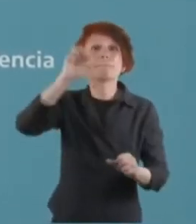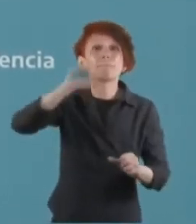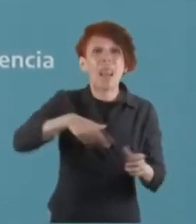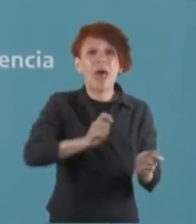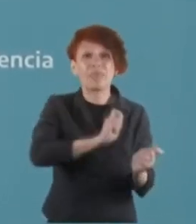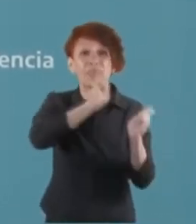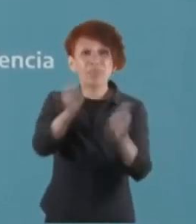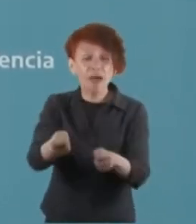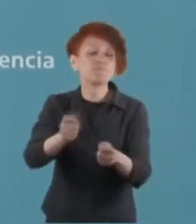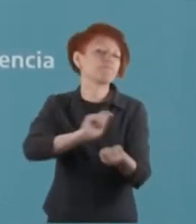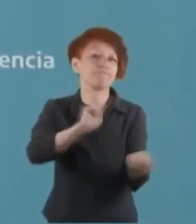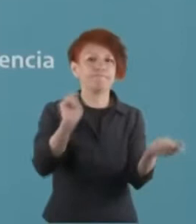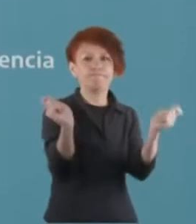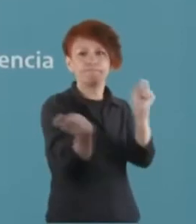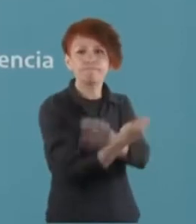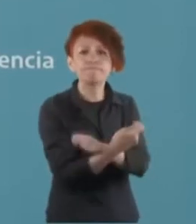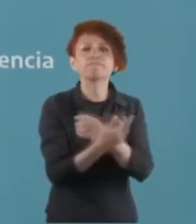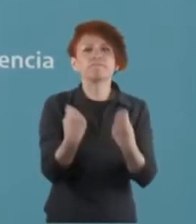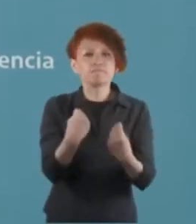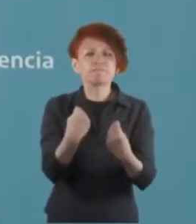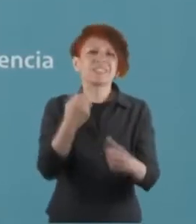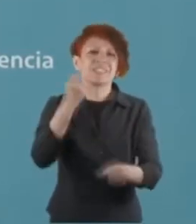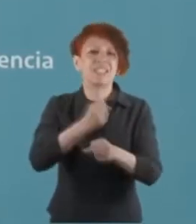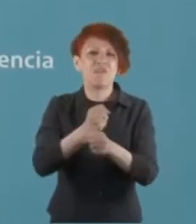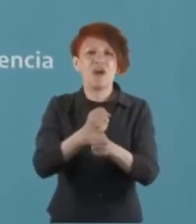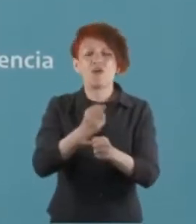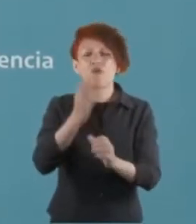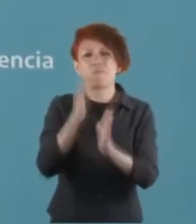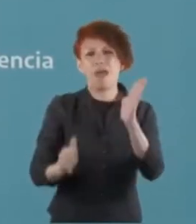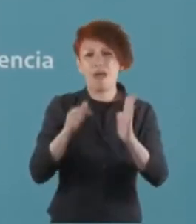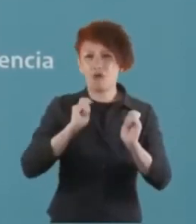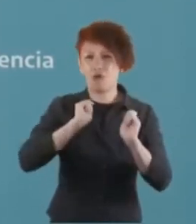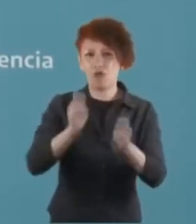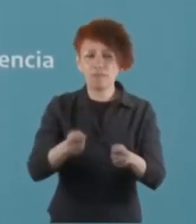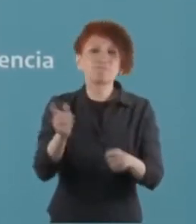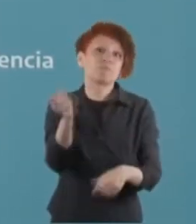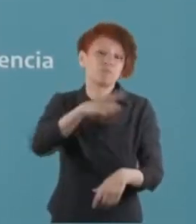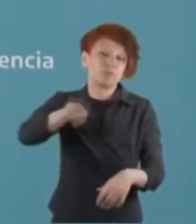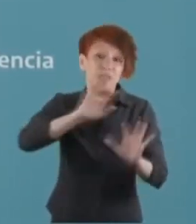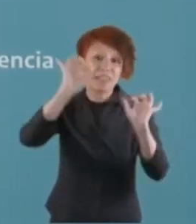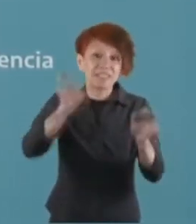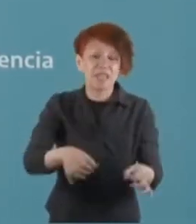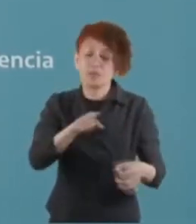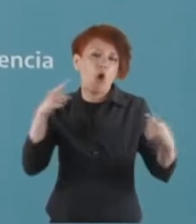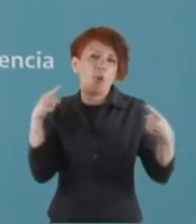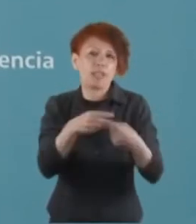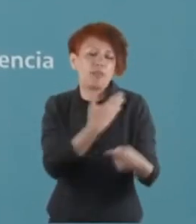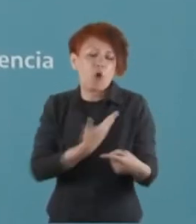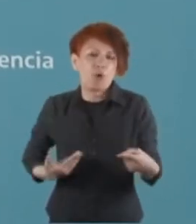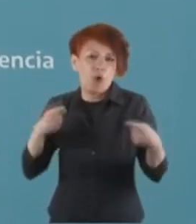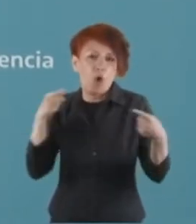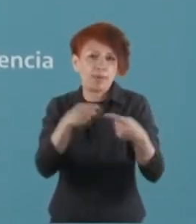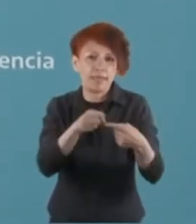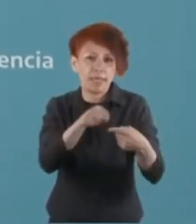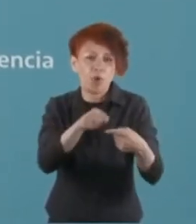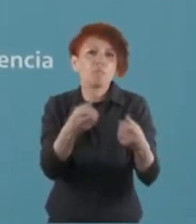pasen formalmente a tener trabajos registrados, trabajos en blanco, que como todos ustedes saben es la gran meta del gobierno, porque el trabajo registrado y